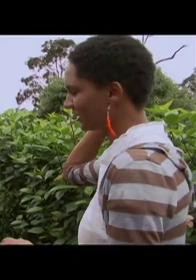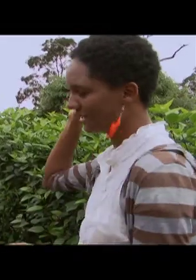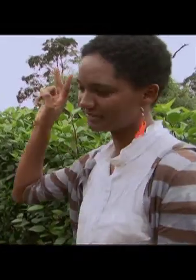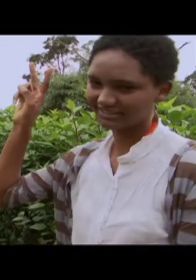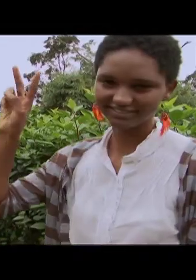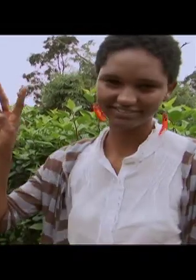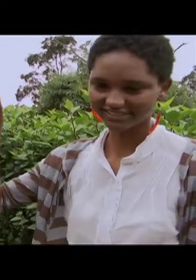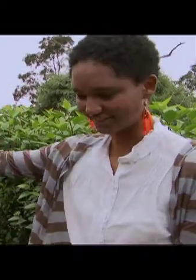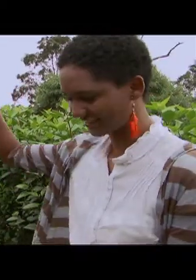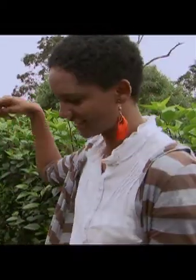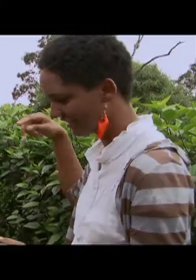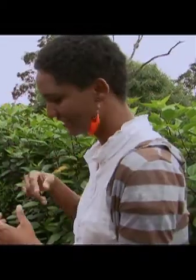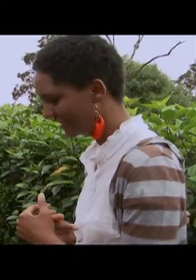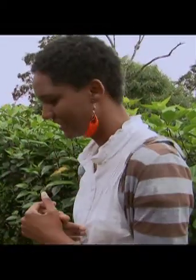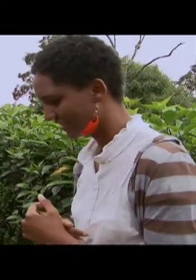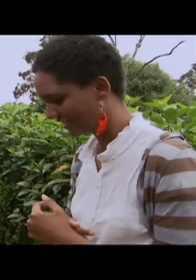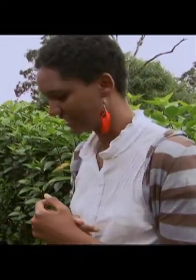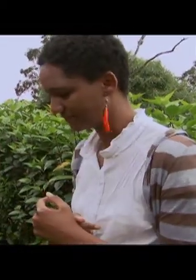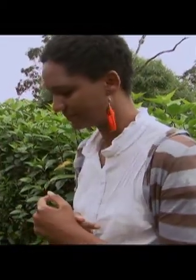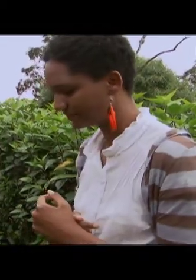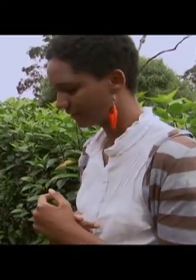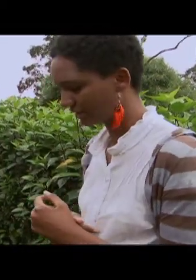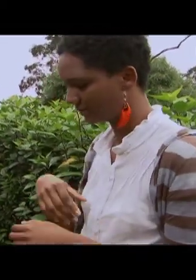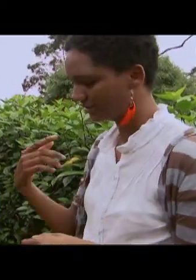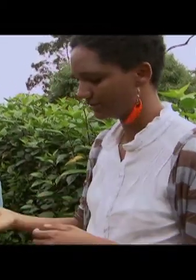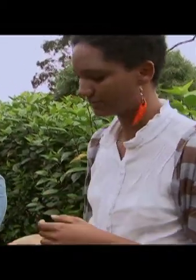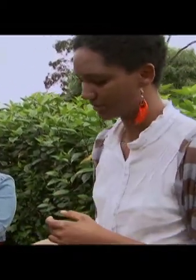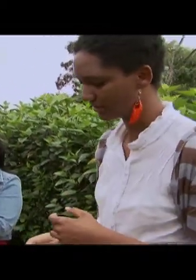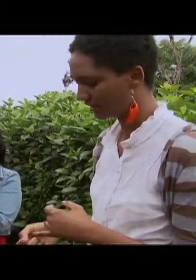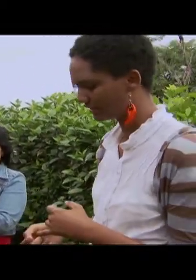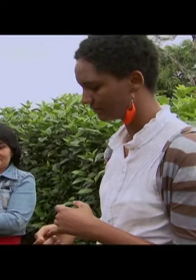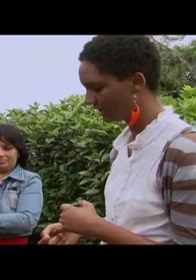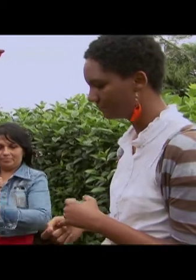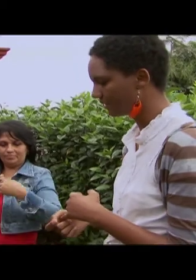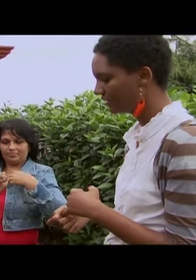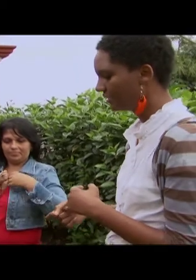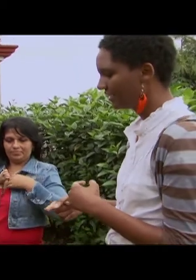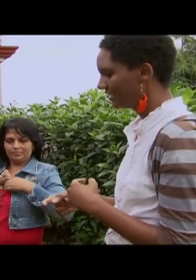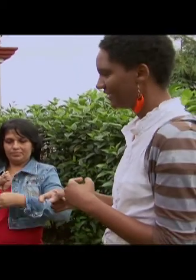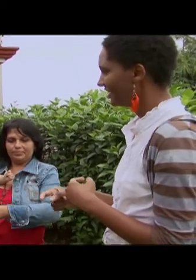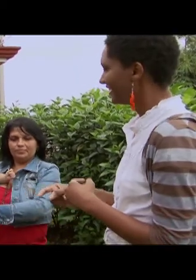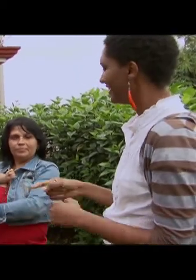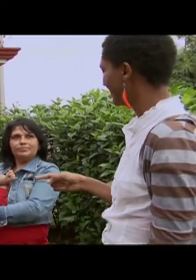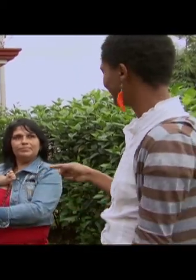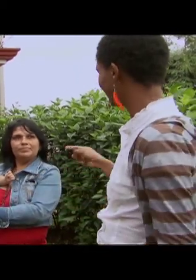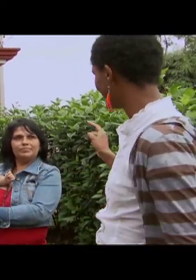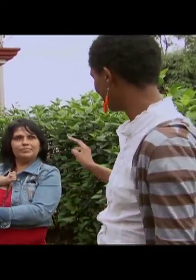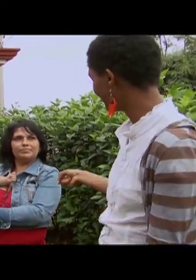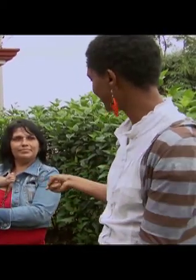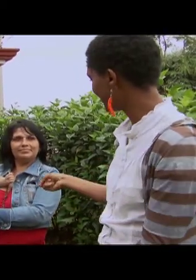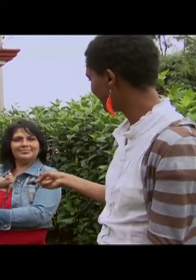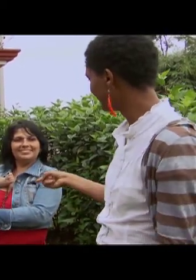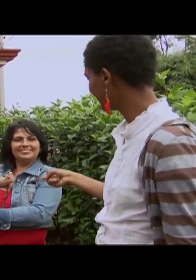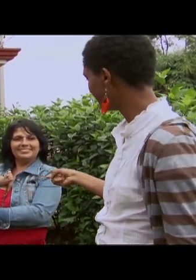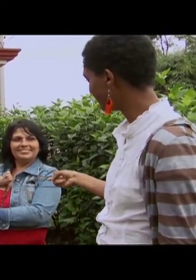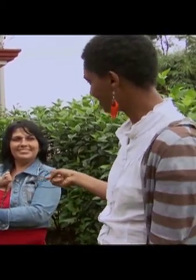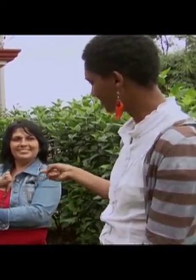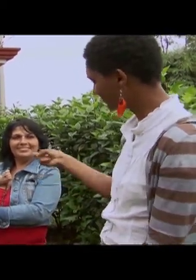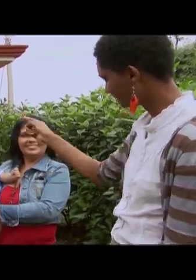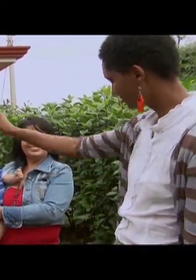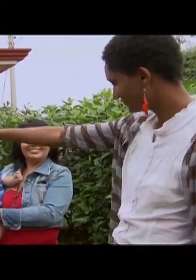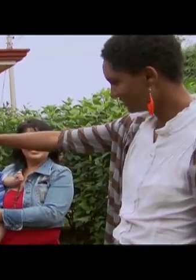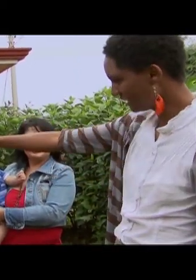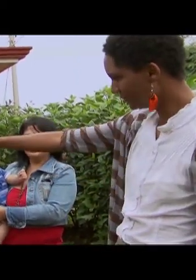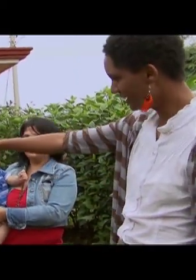5, 4, 3, 2, 1. Bueno, yo soy la menor de todas ellas. Y después sigue un hermano que es Felipe. Ella es Alejandra, que es la